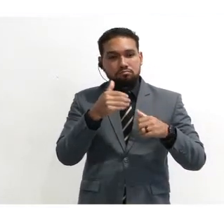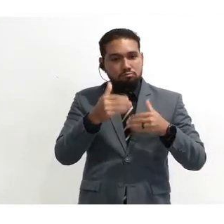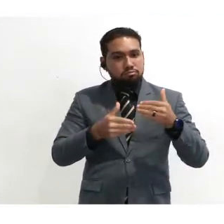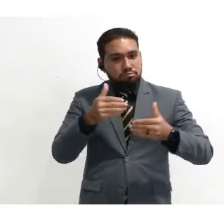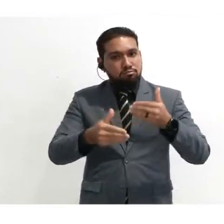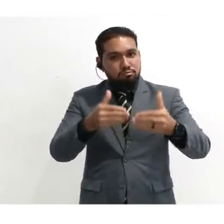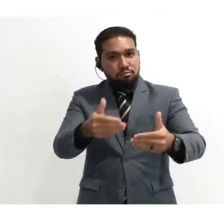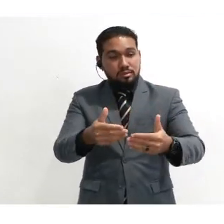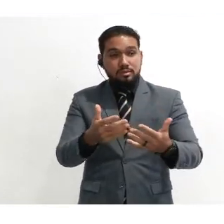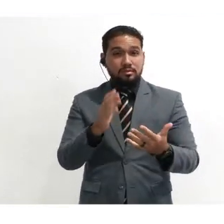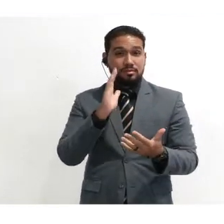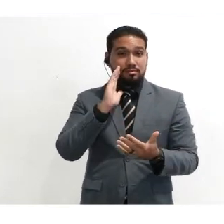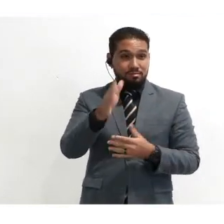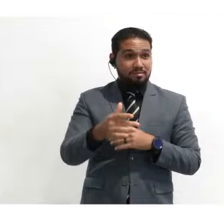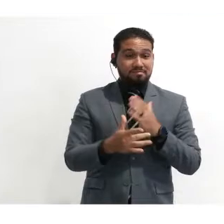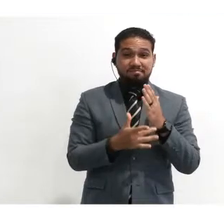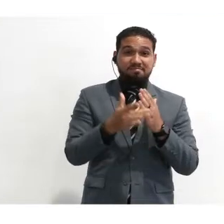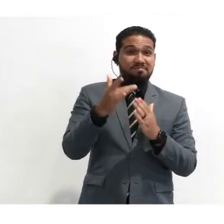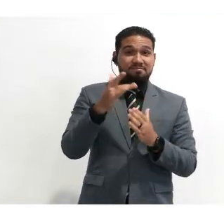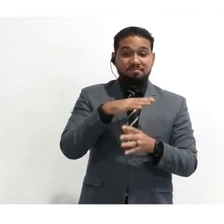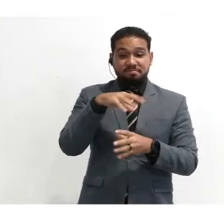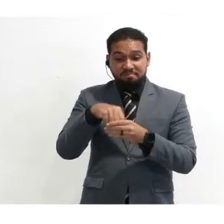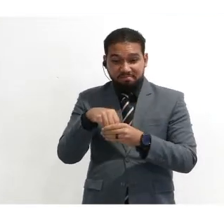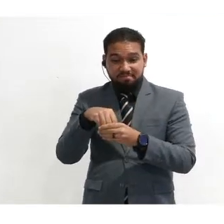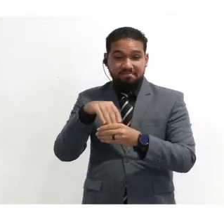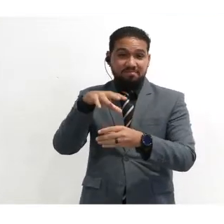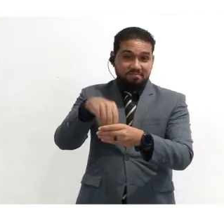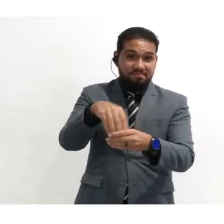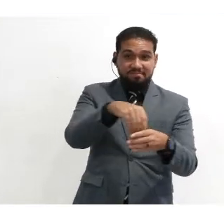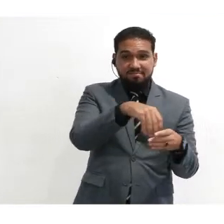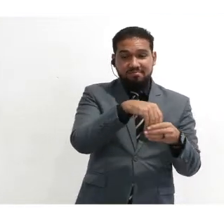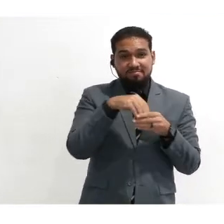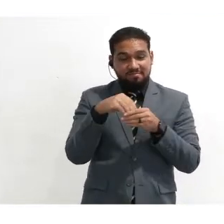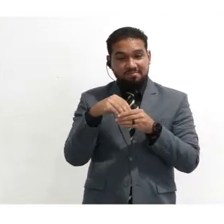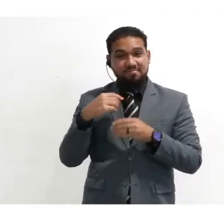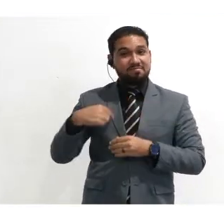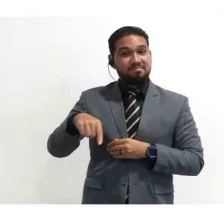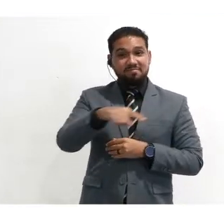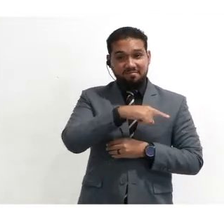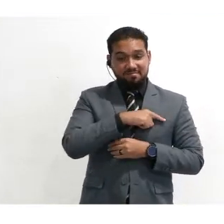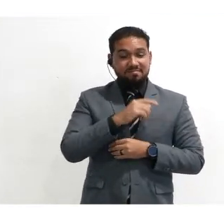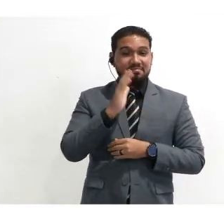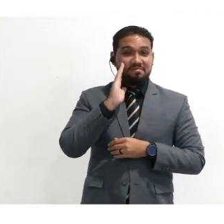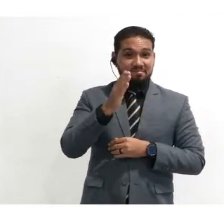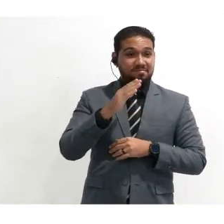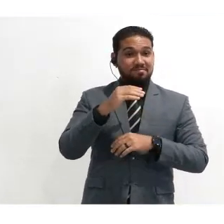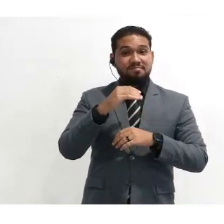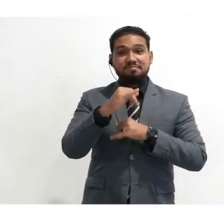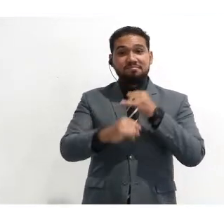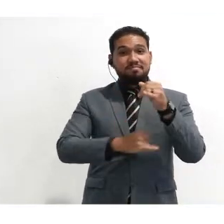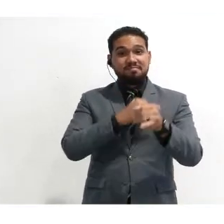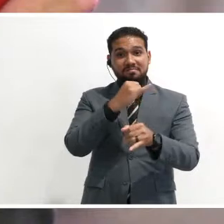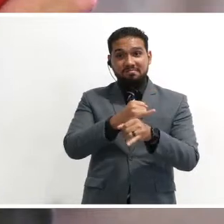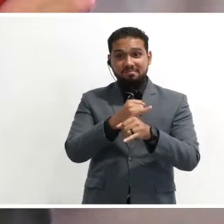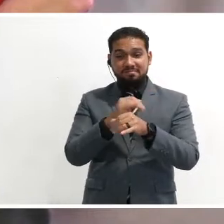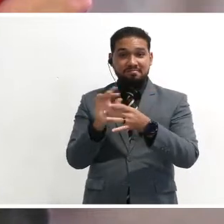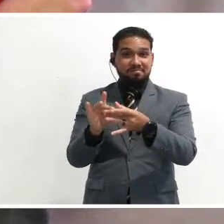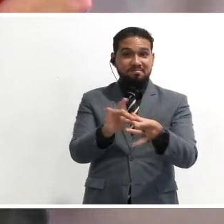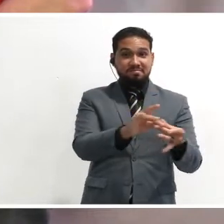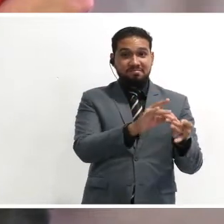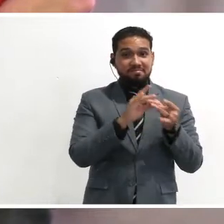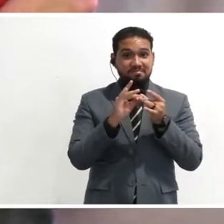la tecnología moderna y así poder también insertarnos en la competencia global y República Dominicana